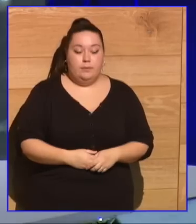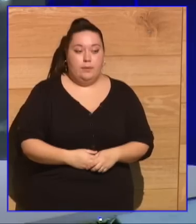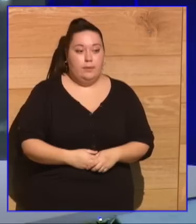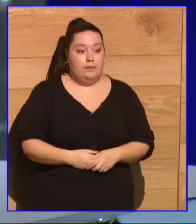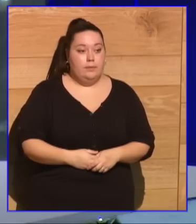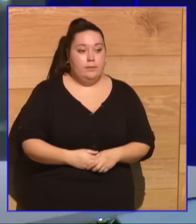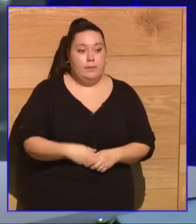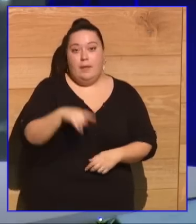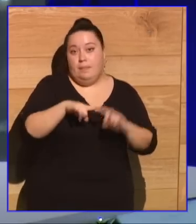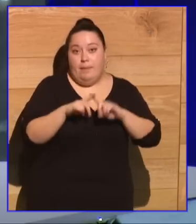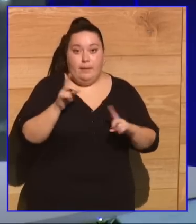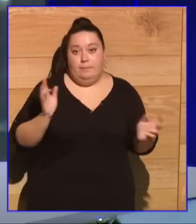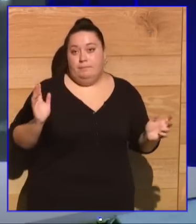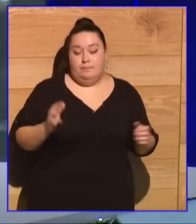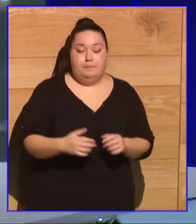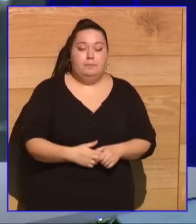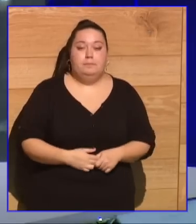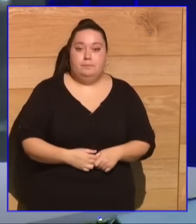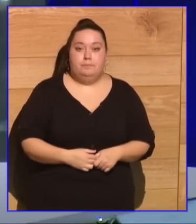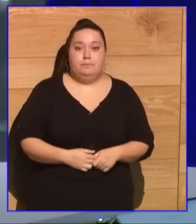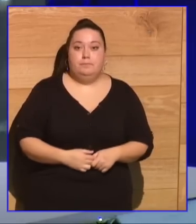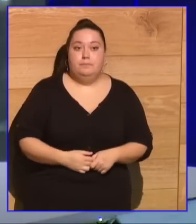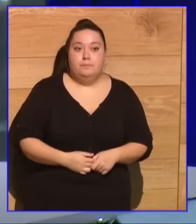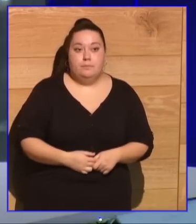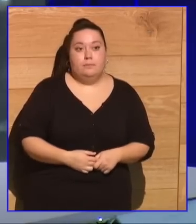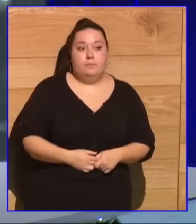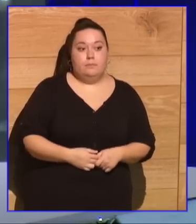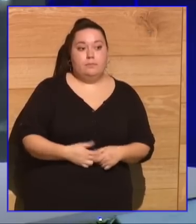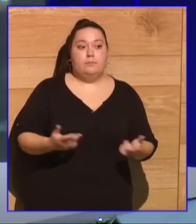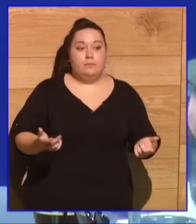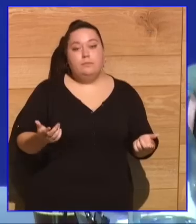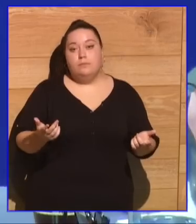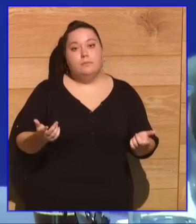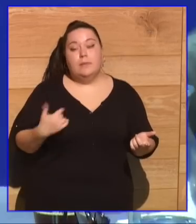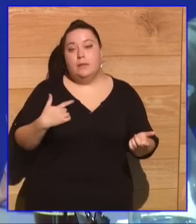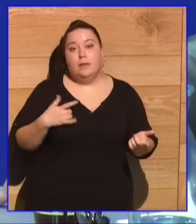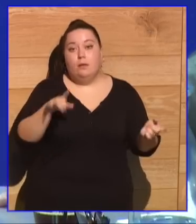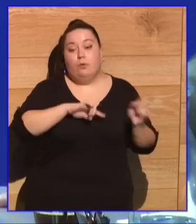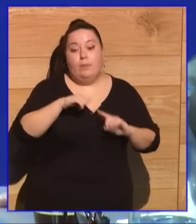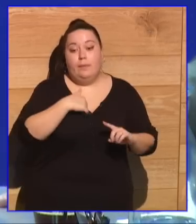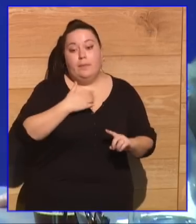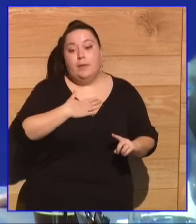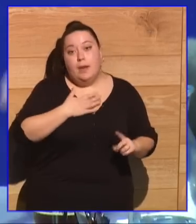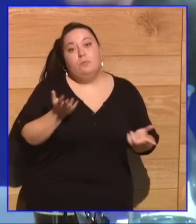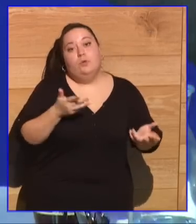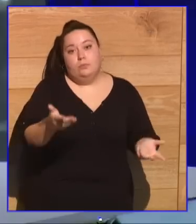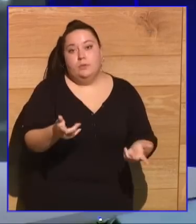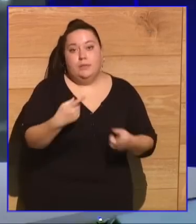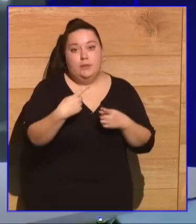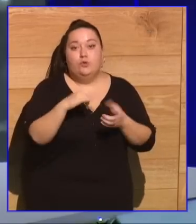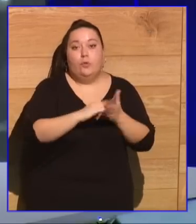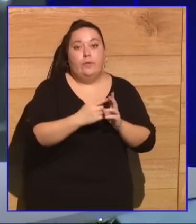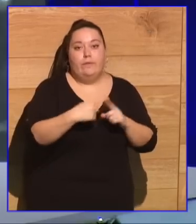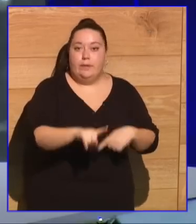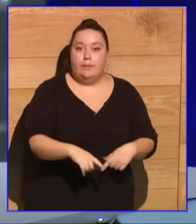mejor? Depende. Hoy esto es lo mejor y mañana, ante este problema que es diferente, la solución es diferente. Pero, en